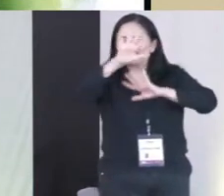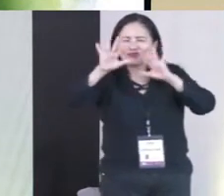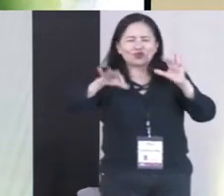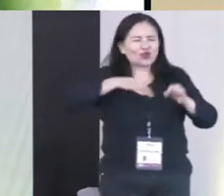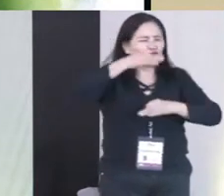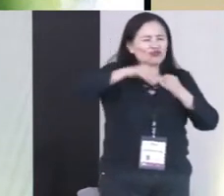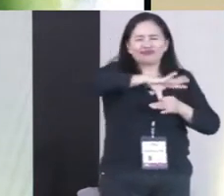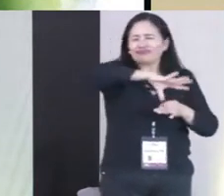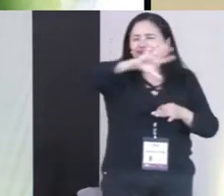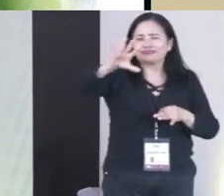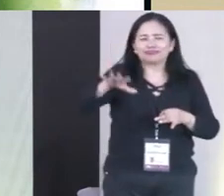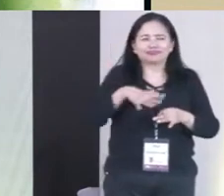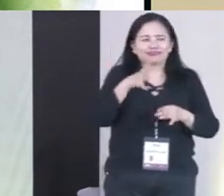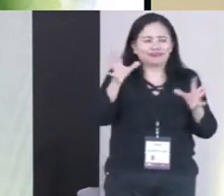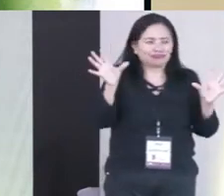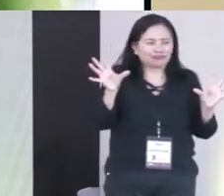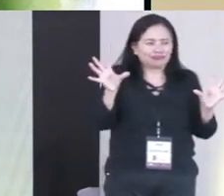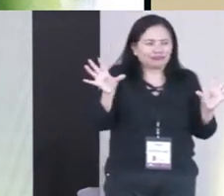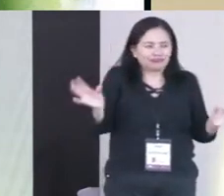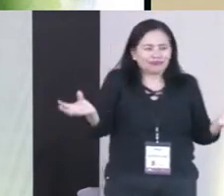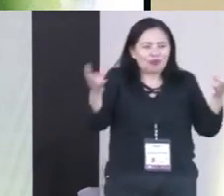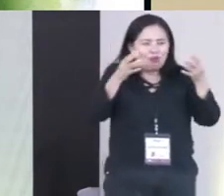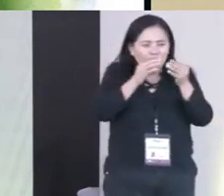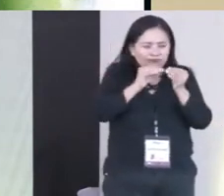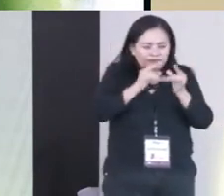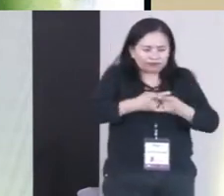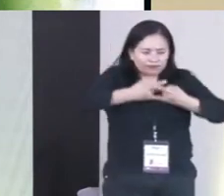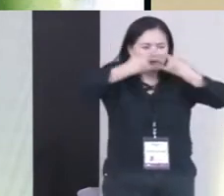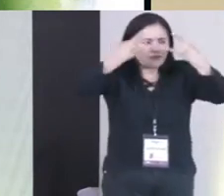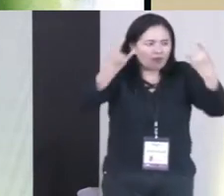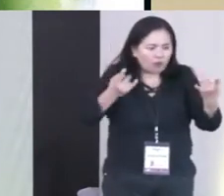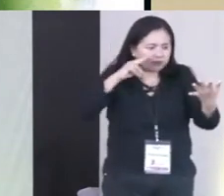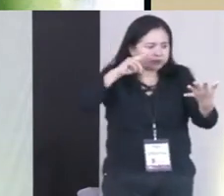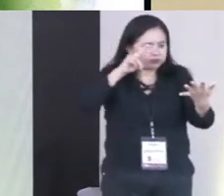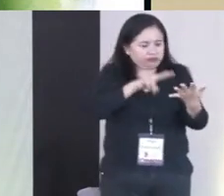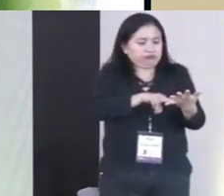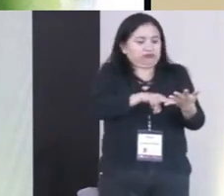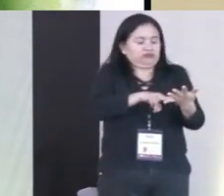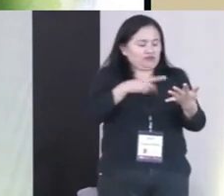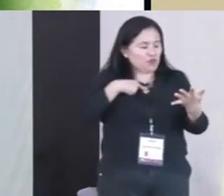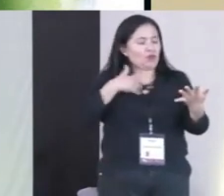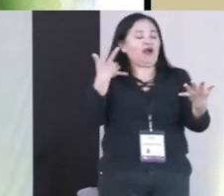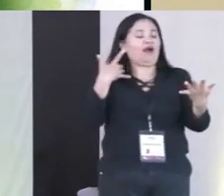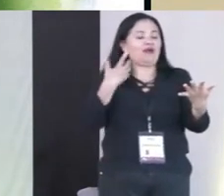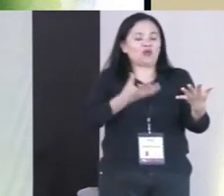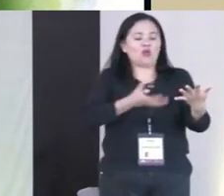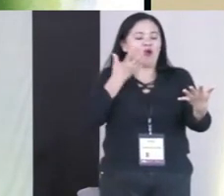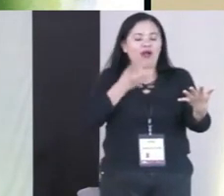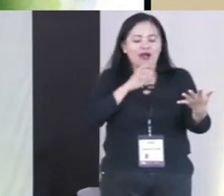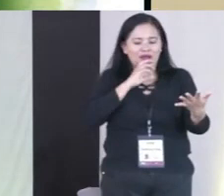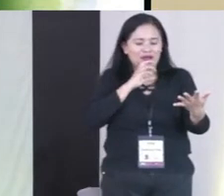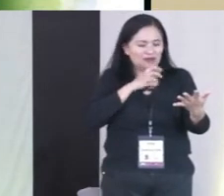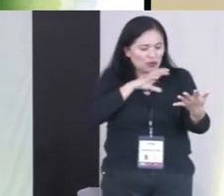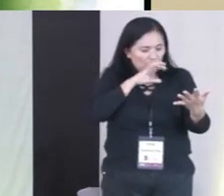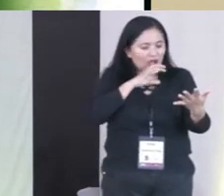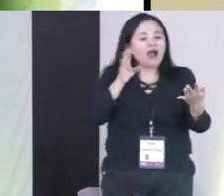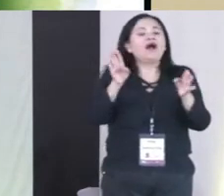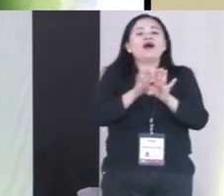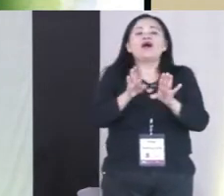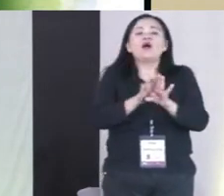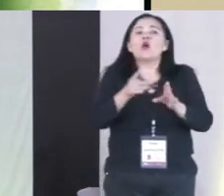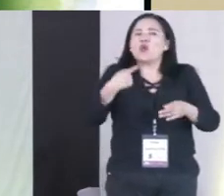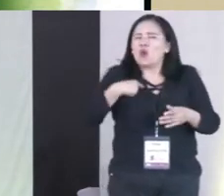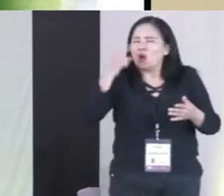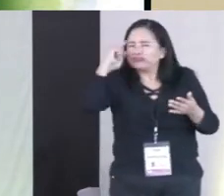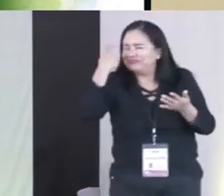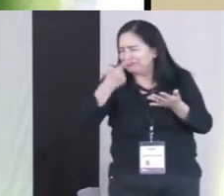alocado y que tiene tanto, se convierte en una historia verdaderamente verosímil. Es una cosa increíble, porque tú estás leyendo eso y dices, ¿cómo puede ser que yo